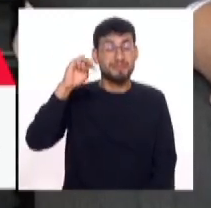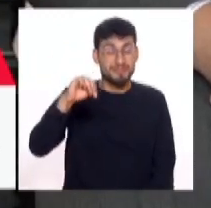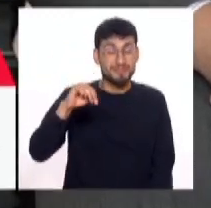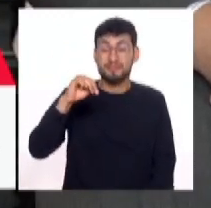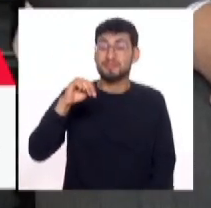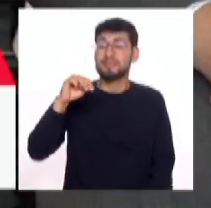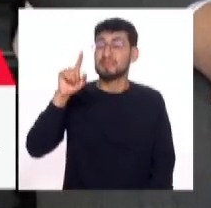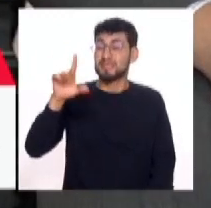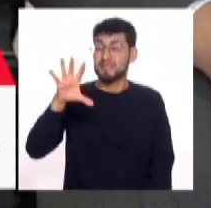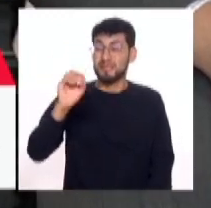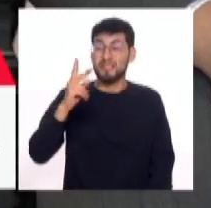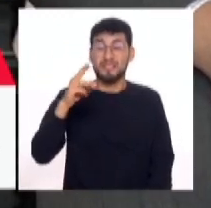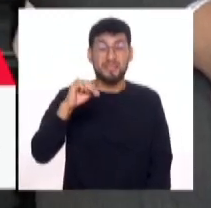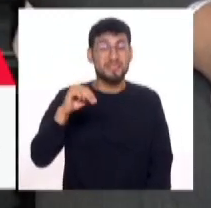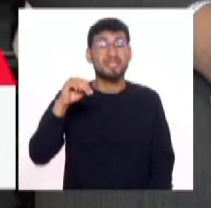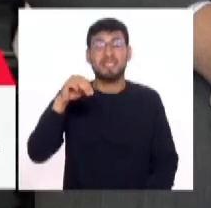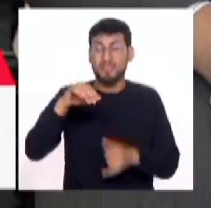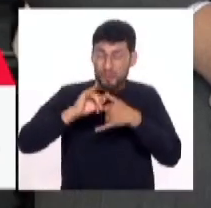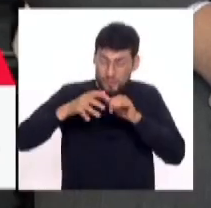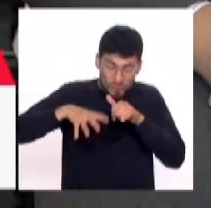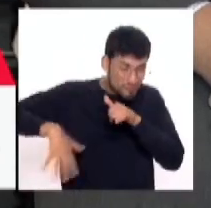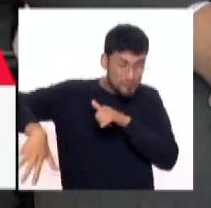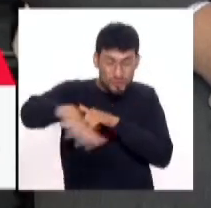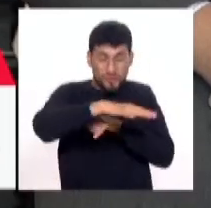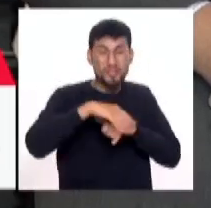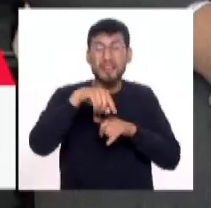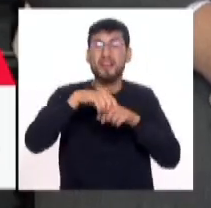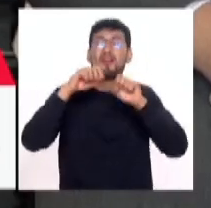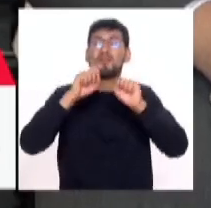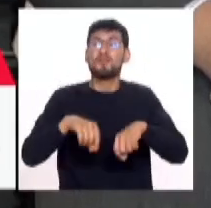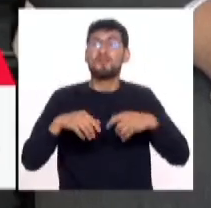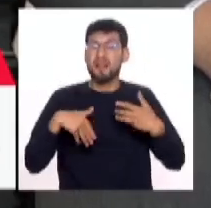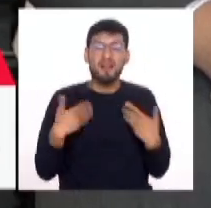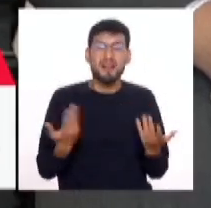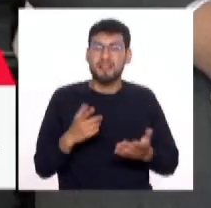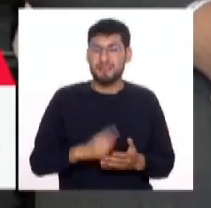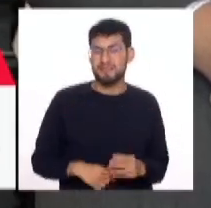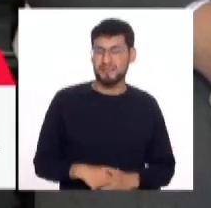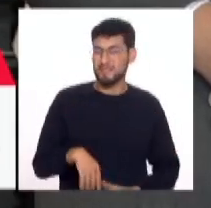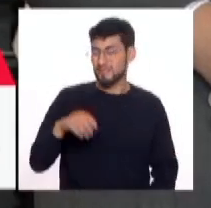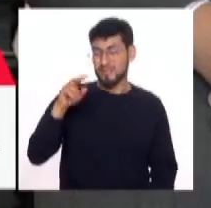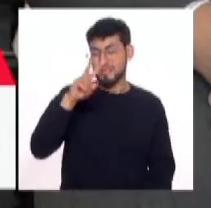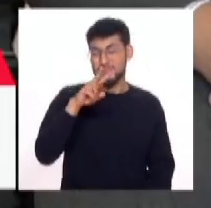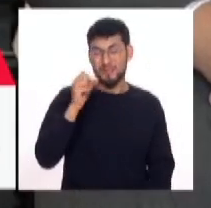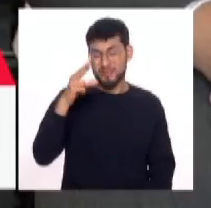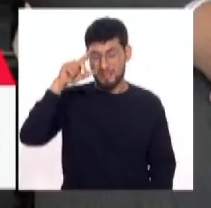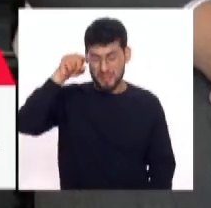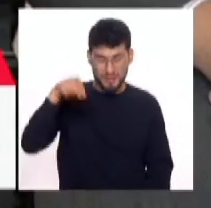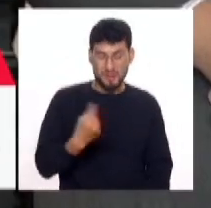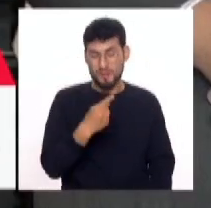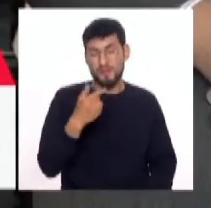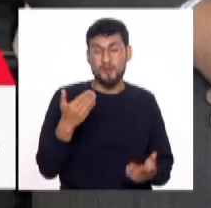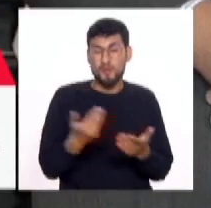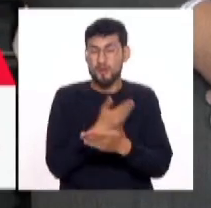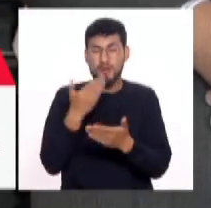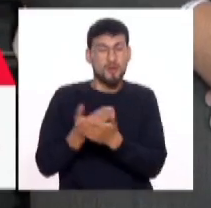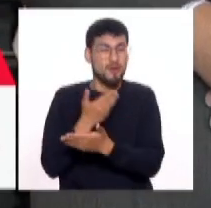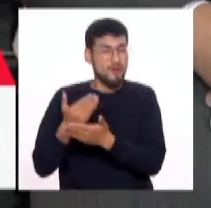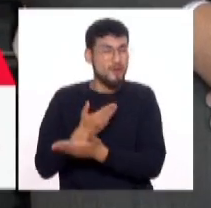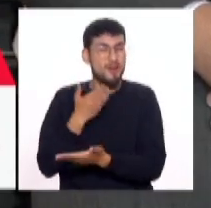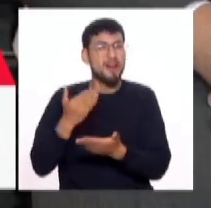kilómetros de infraestructura de distribución que permitirá que más de 12.000 nuevos